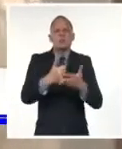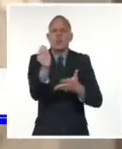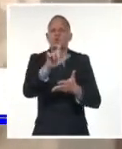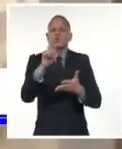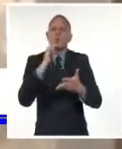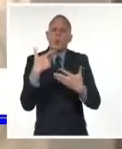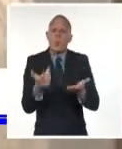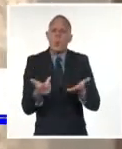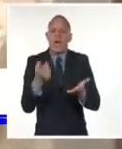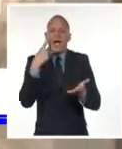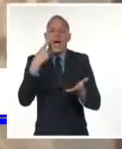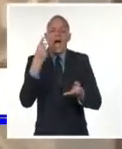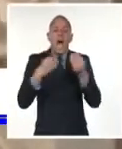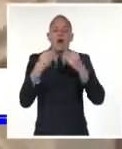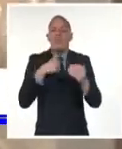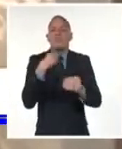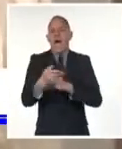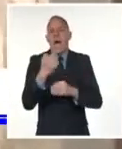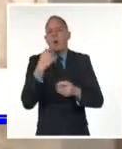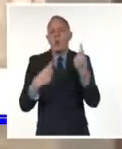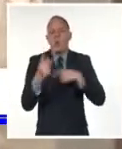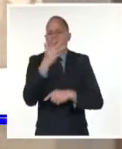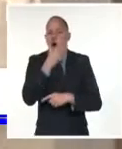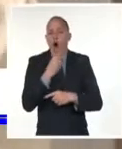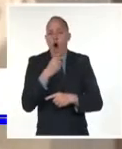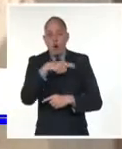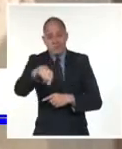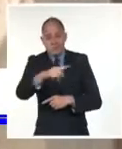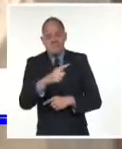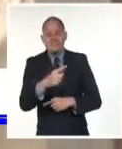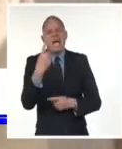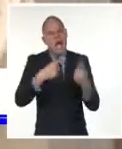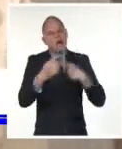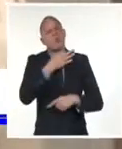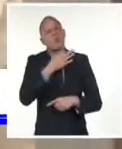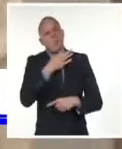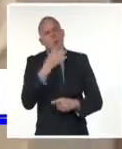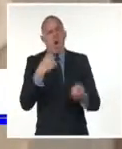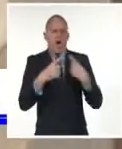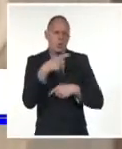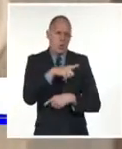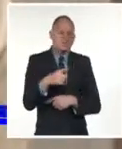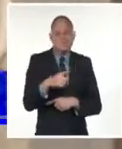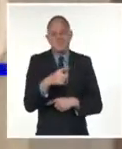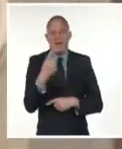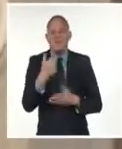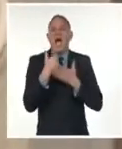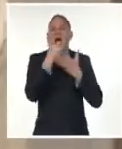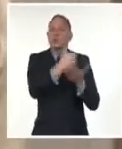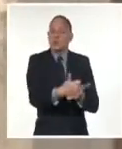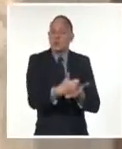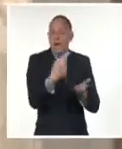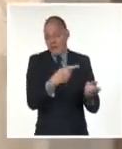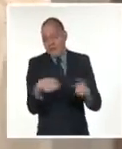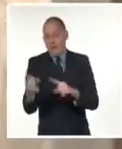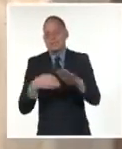oferta académica, el seguimiento a los jóvenes que están en situación de vulnerabilidad y que debemos buscar posibilidades de que accedan a la educación superior, que se